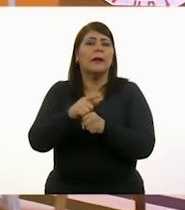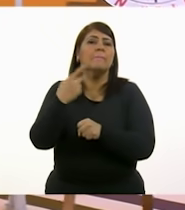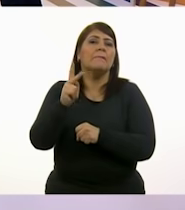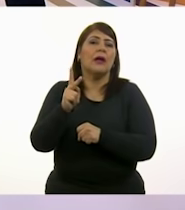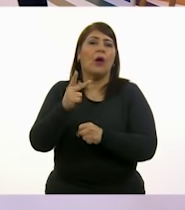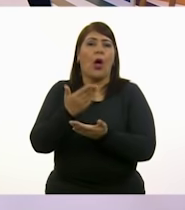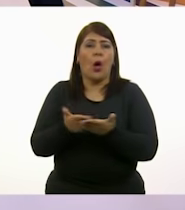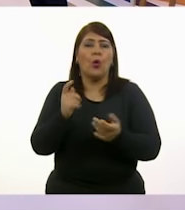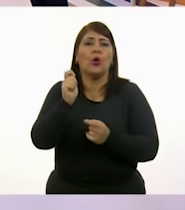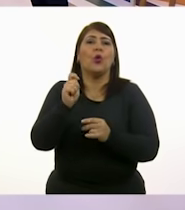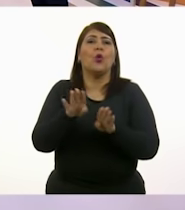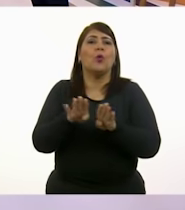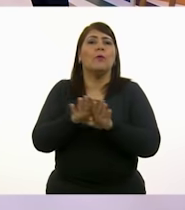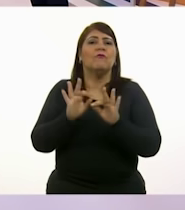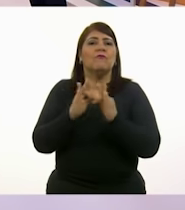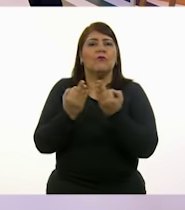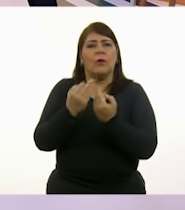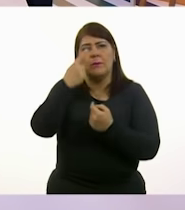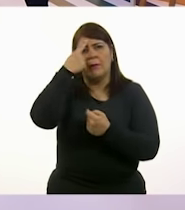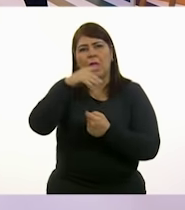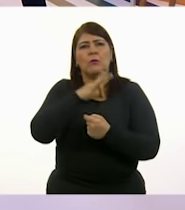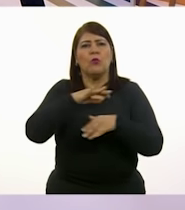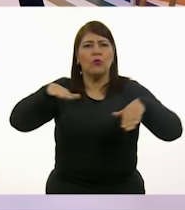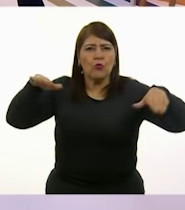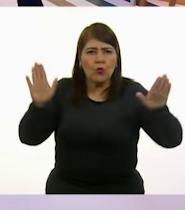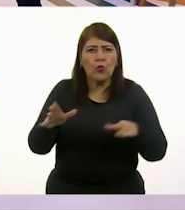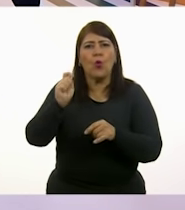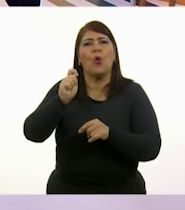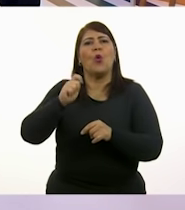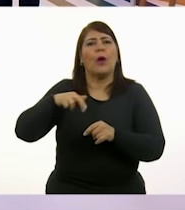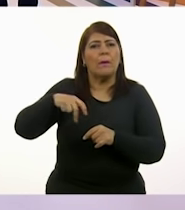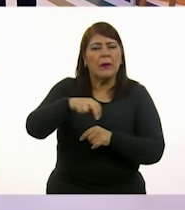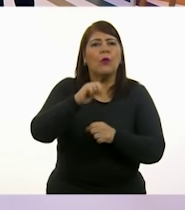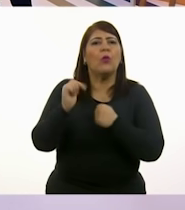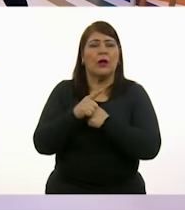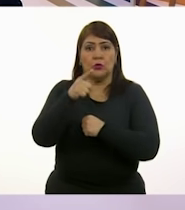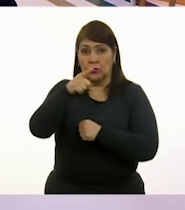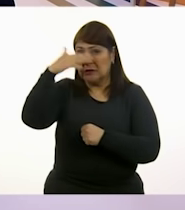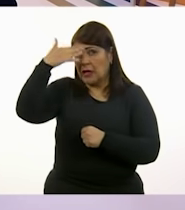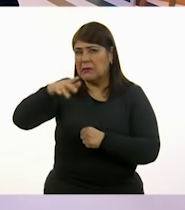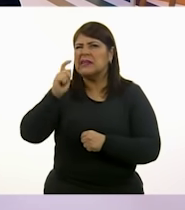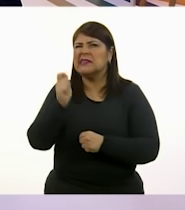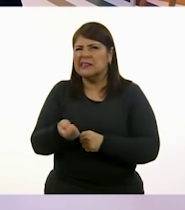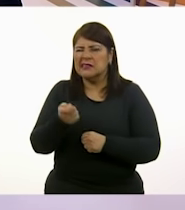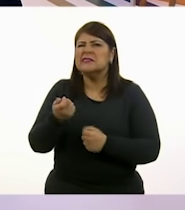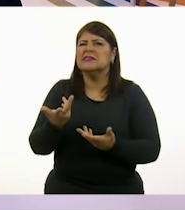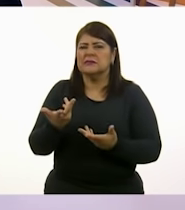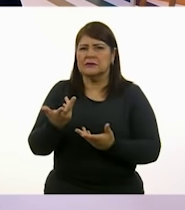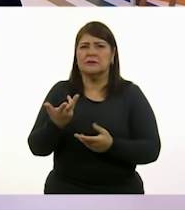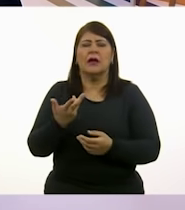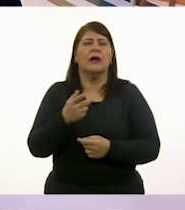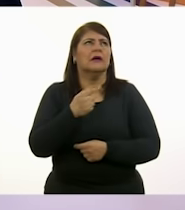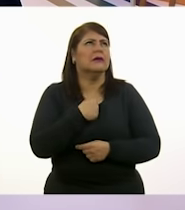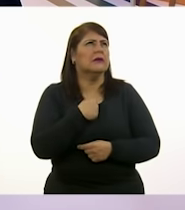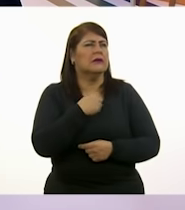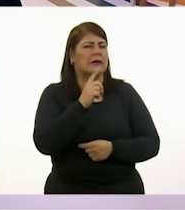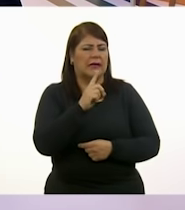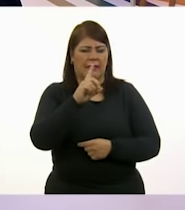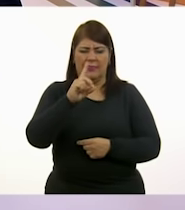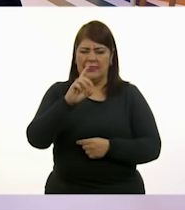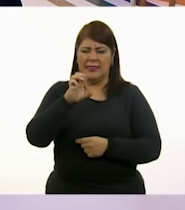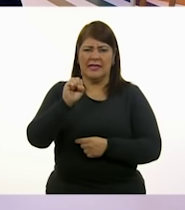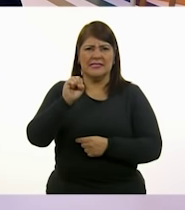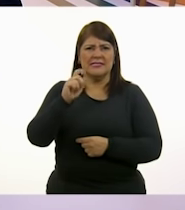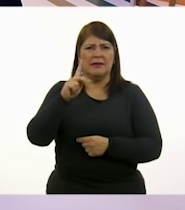desplazamiento. Desplazamiento. sabes qué es desplazamiento, Pepe? Desplazamiento. Me suena cuando